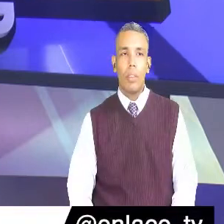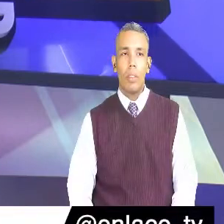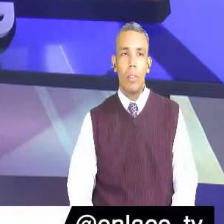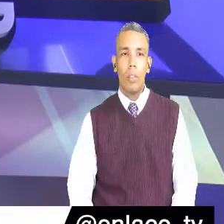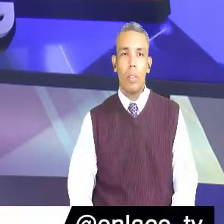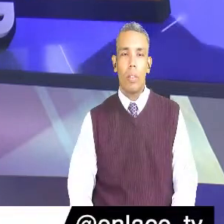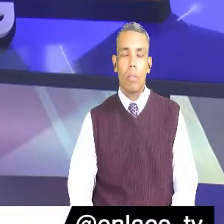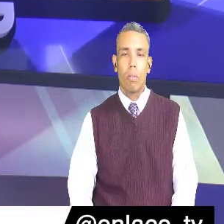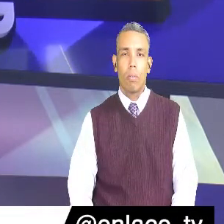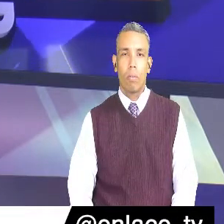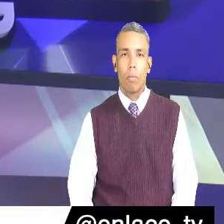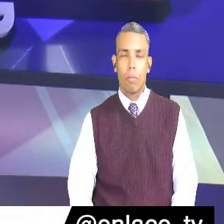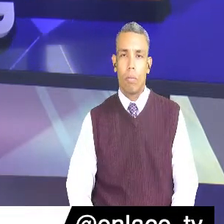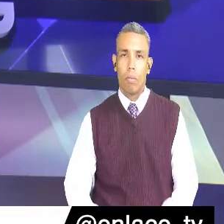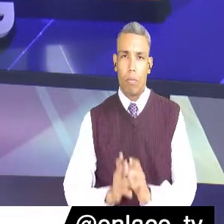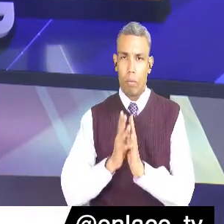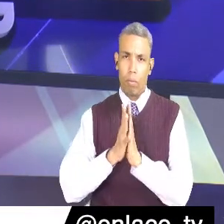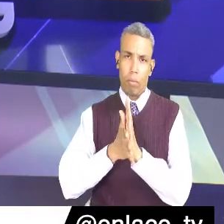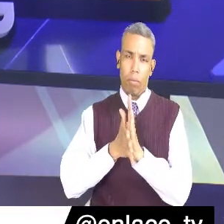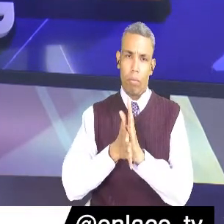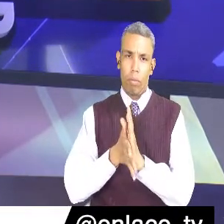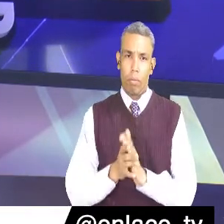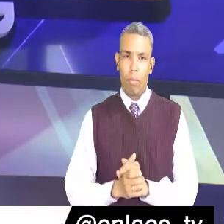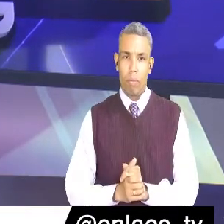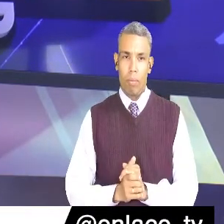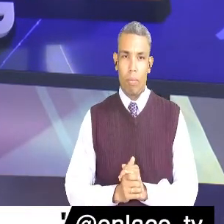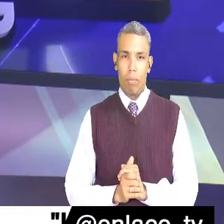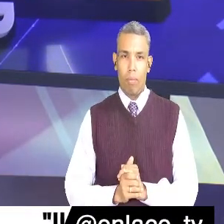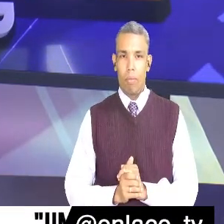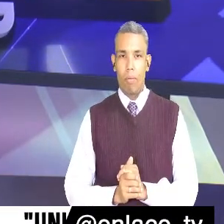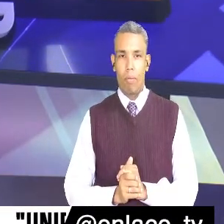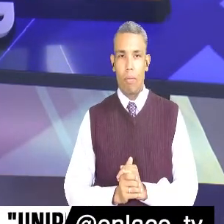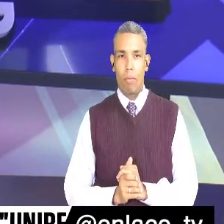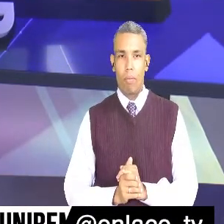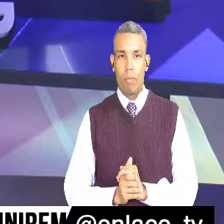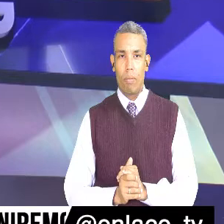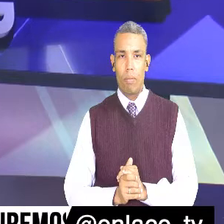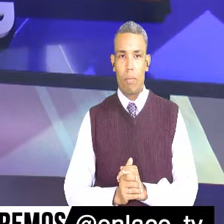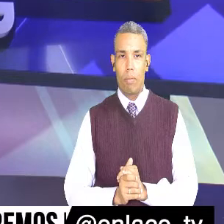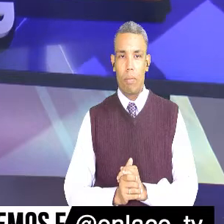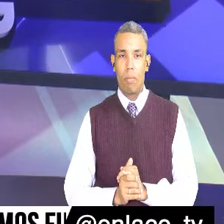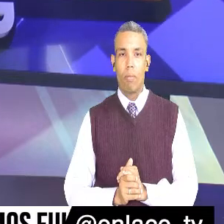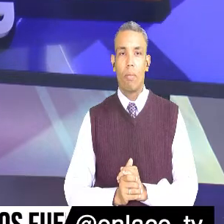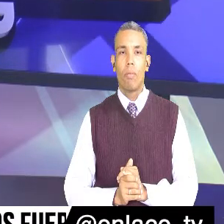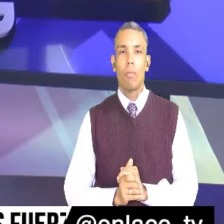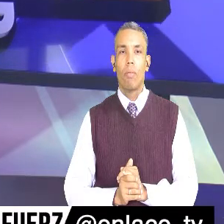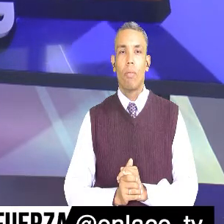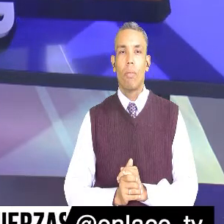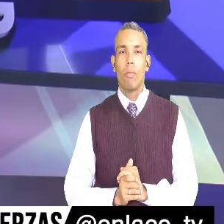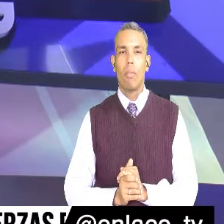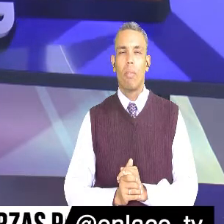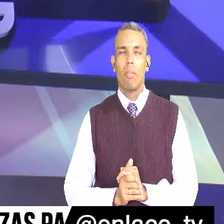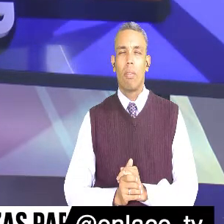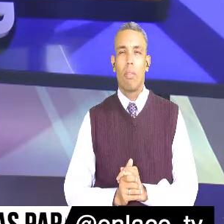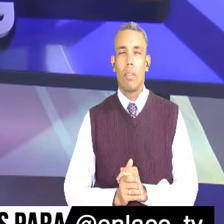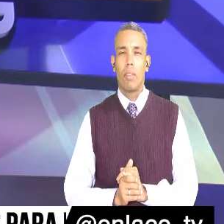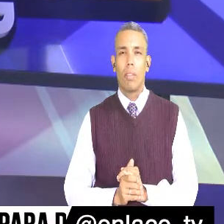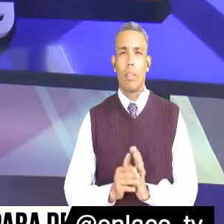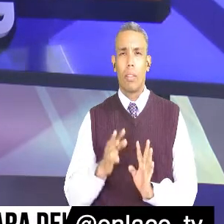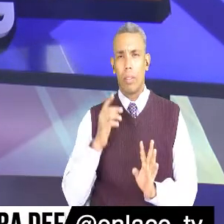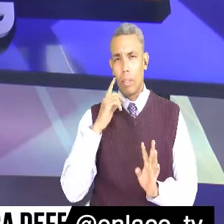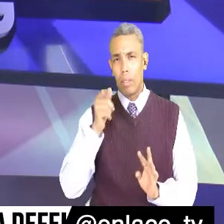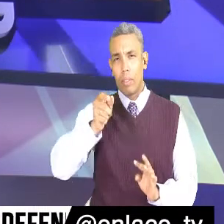Iniciamos con el desarrollo de nuestra información a lo largo y ancho. Los organismos de atención buscan por la Ciénaga de Lopón a dos pescadores que cayeron a sus